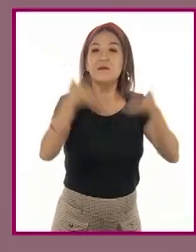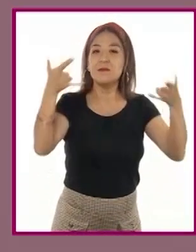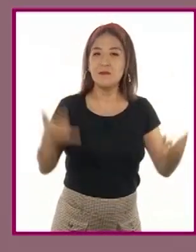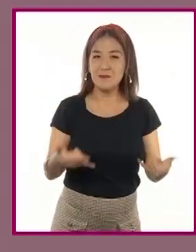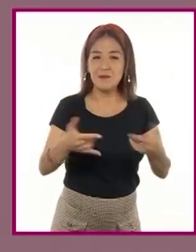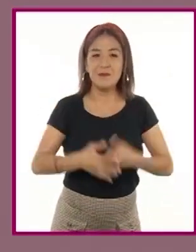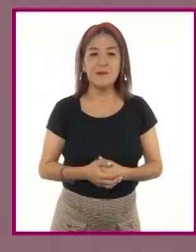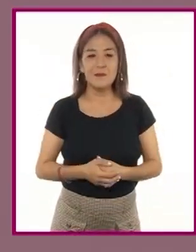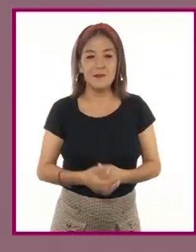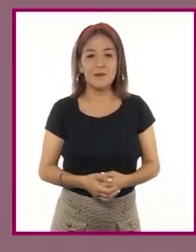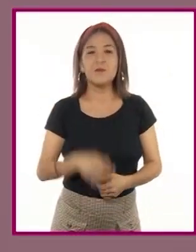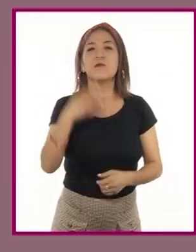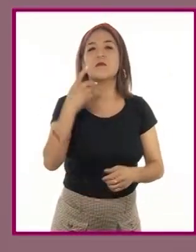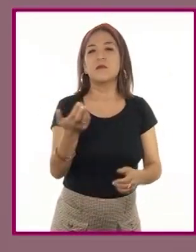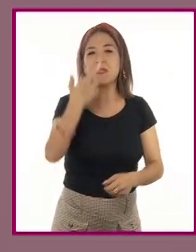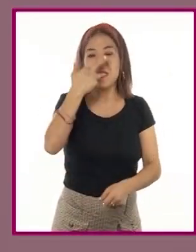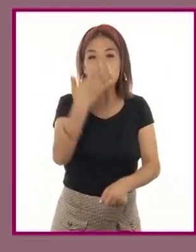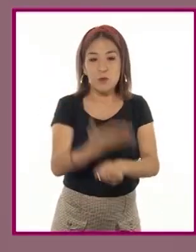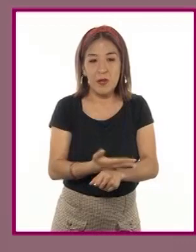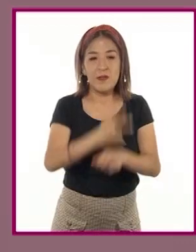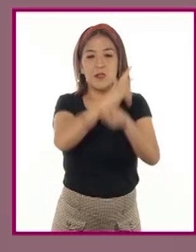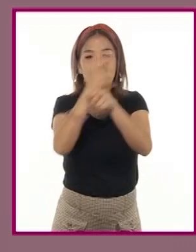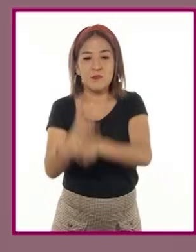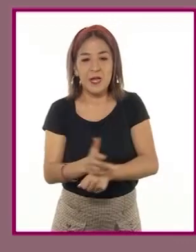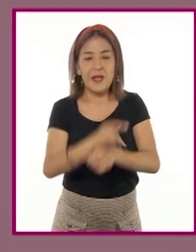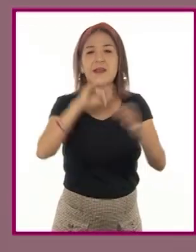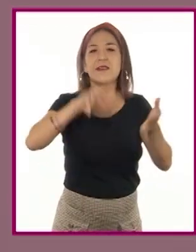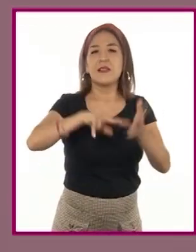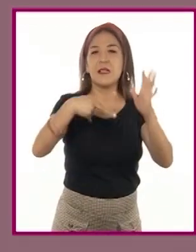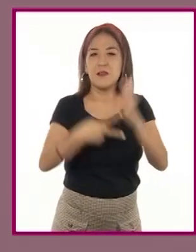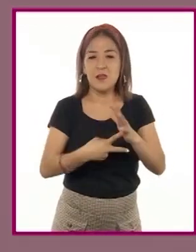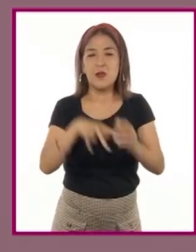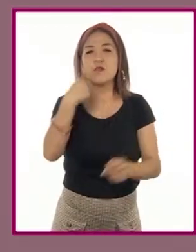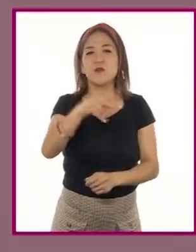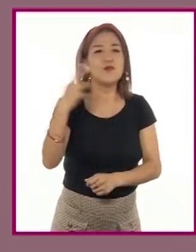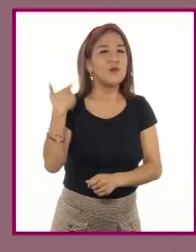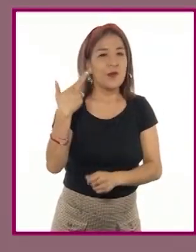historiadores, funcionarios, camarógrafos, ingenieros de sonido,